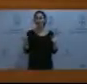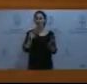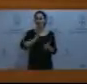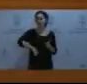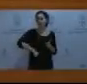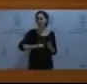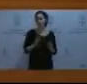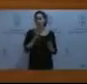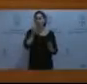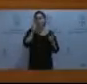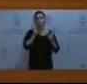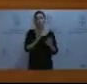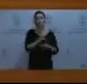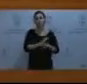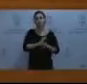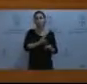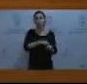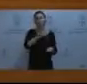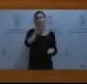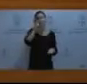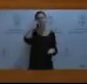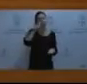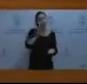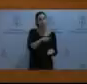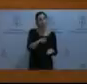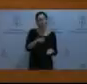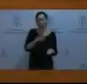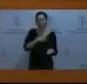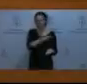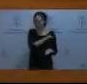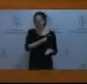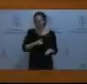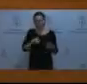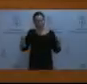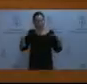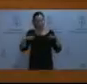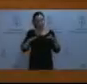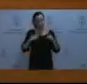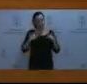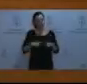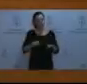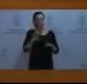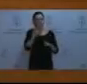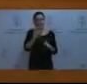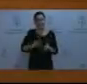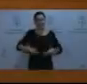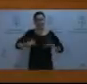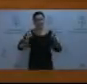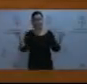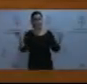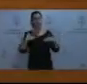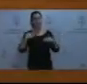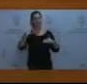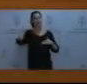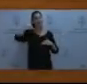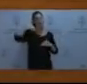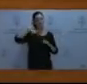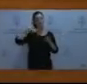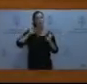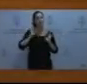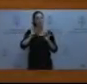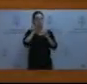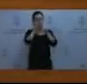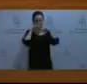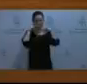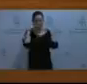la consejería tiene conocimiento, lo cual me parece muy grave. Porque si no cuenta con autorización, pero la consejería sabe que está actuando sin autorización,